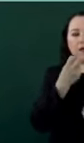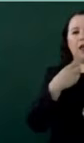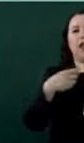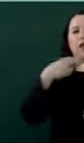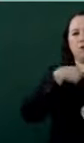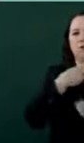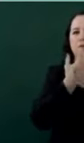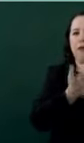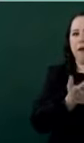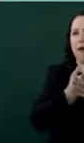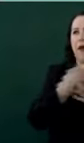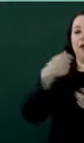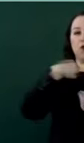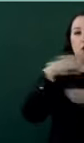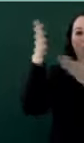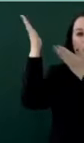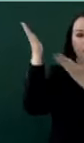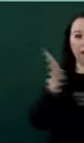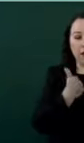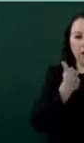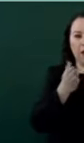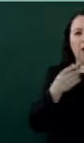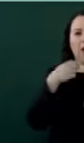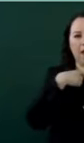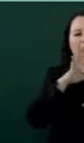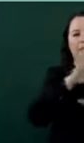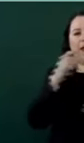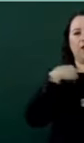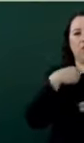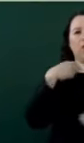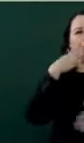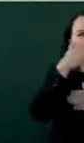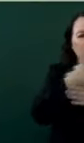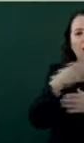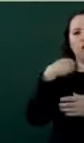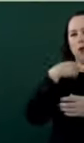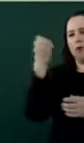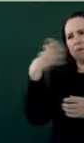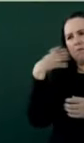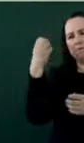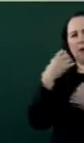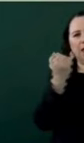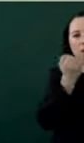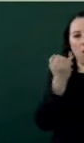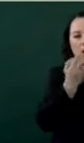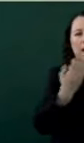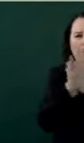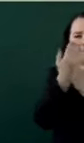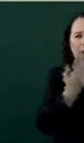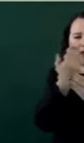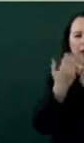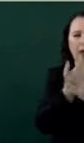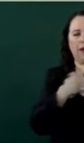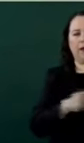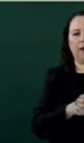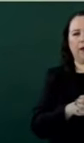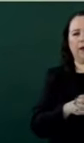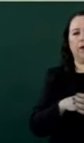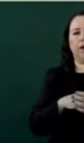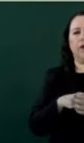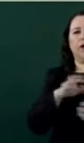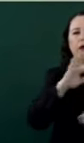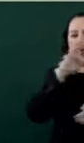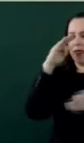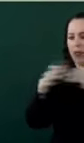Yo llegaba temprano para las conferencias mañaneras y ya terminó como a